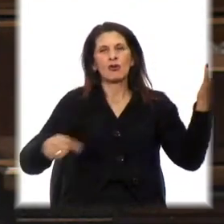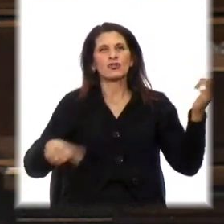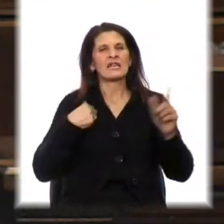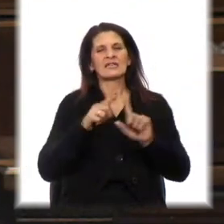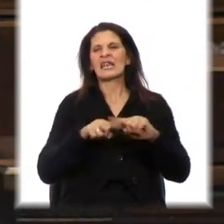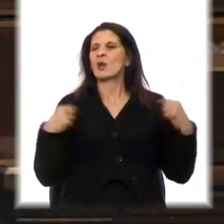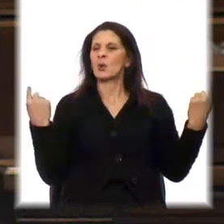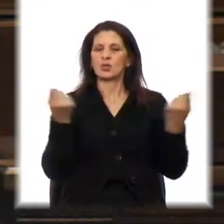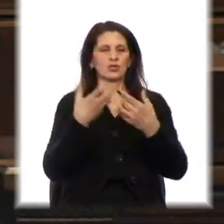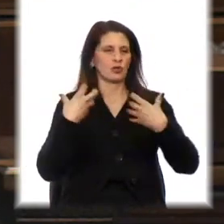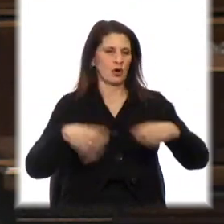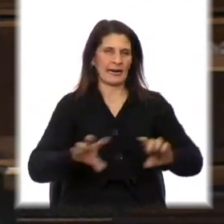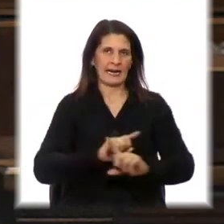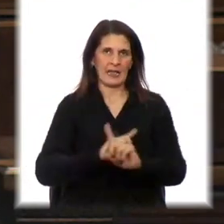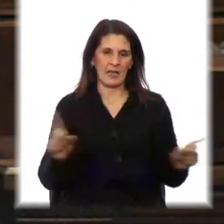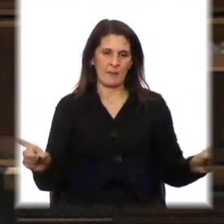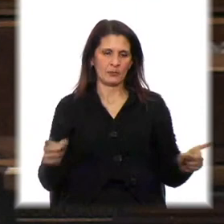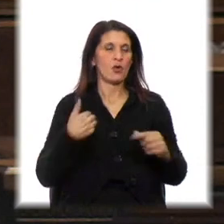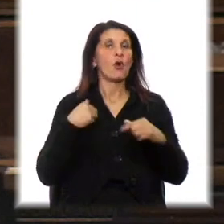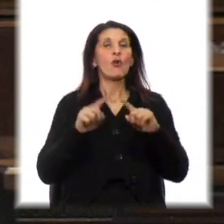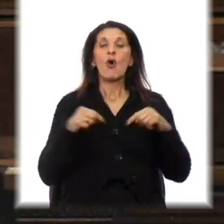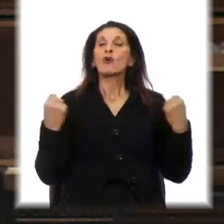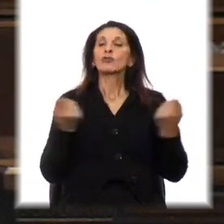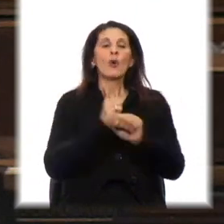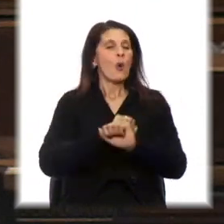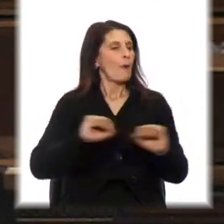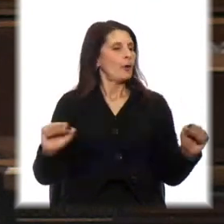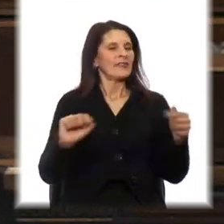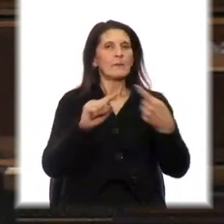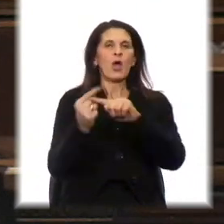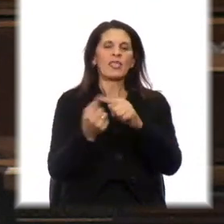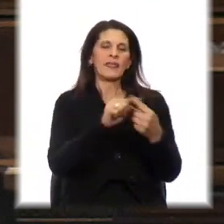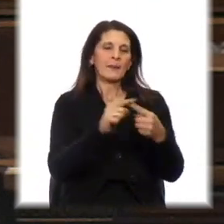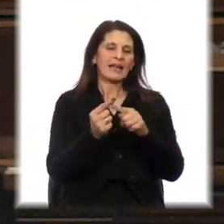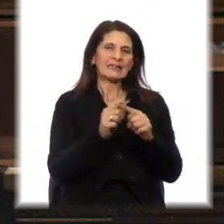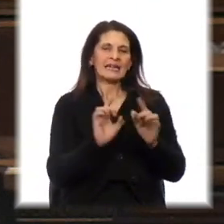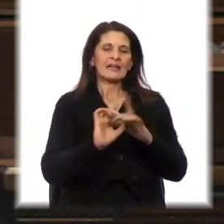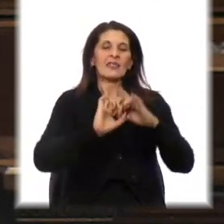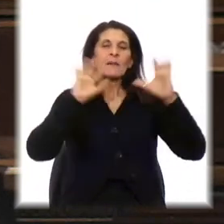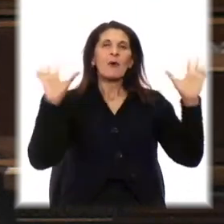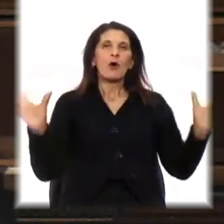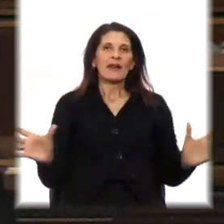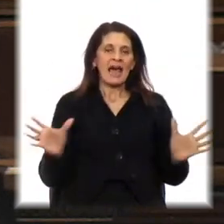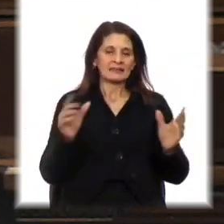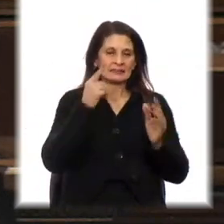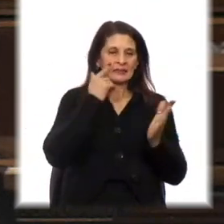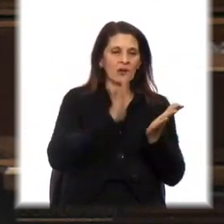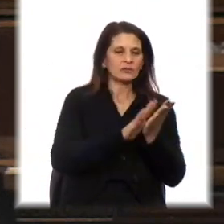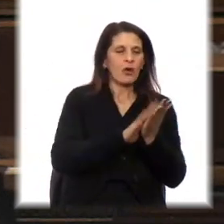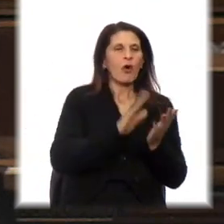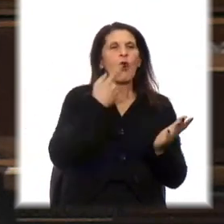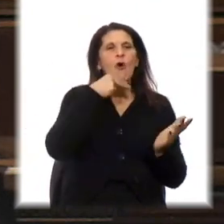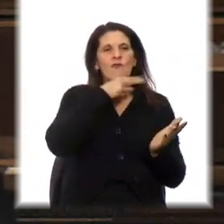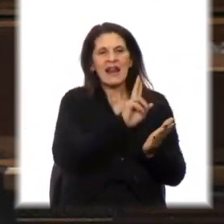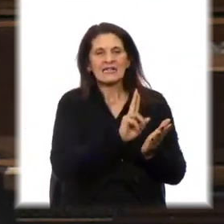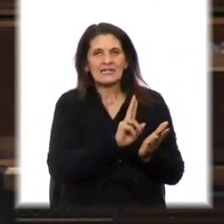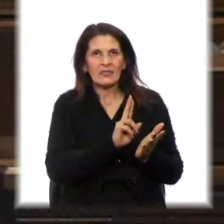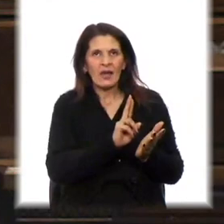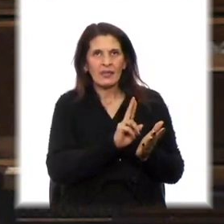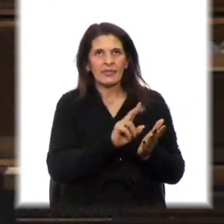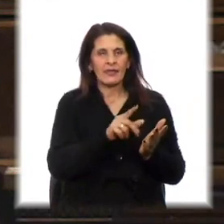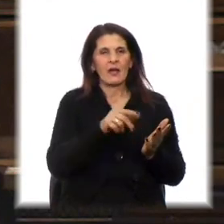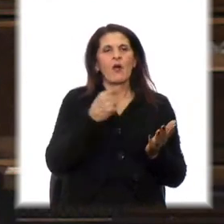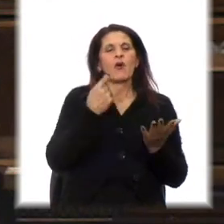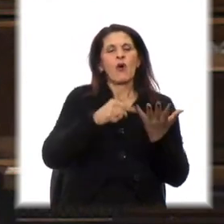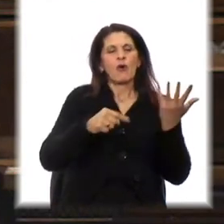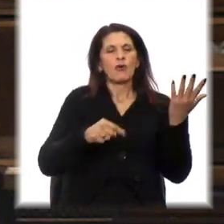quiere no podemos debatir democráticamente con cánticos con falsedades con diatribas